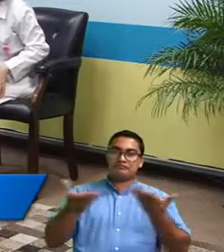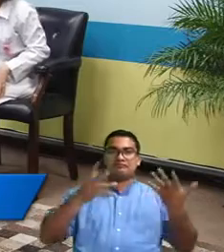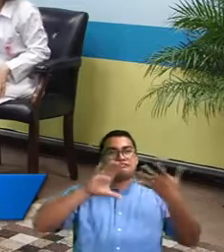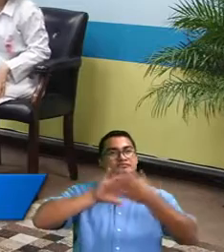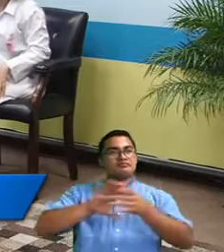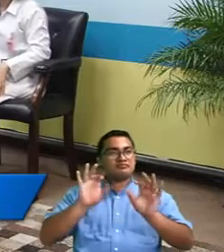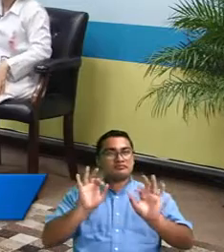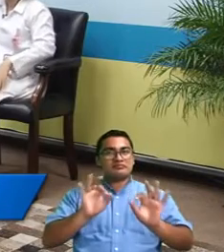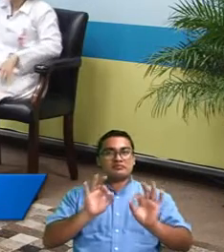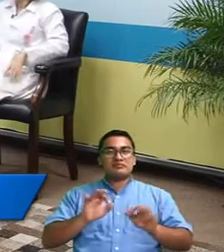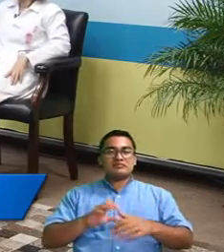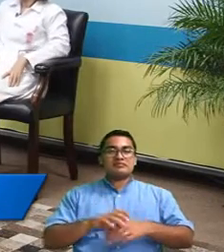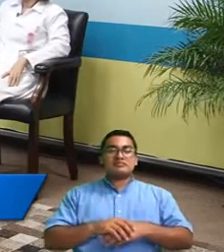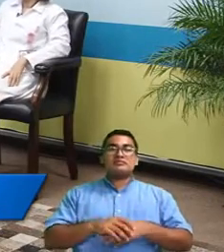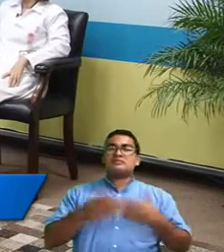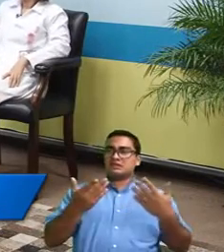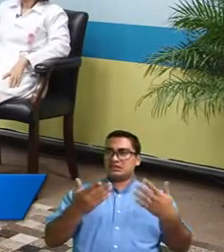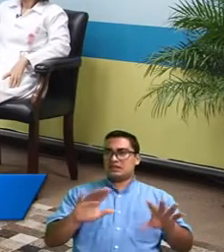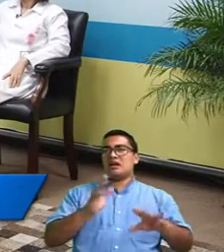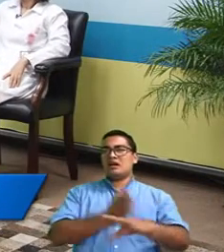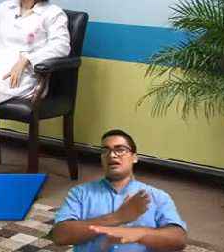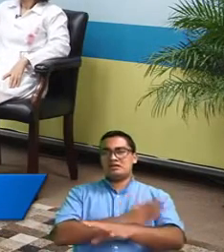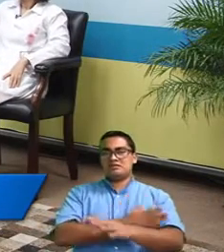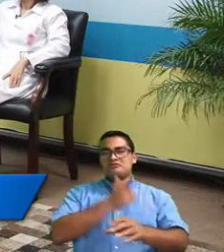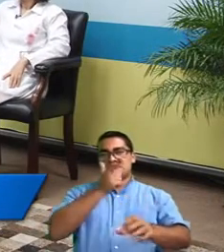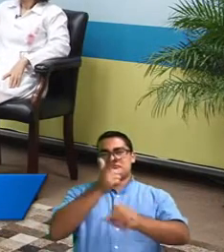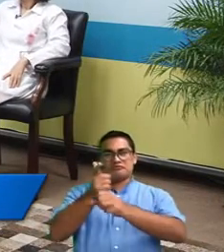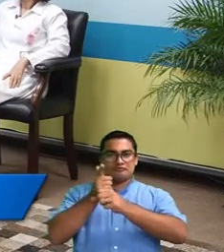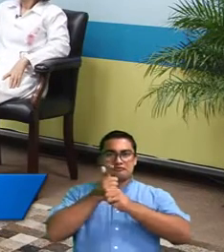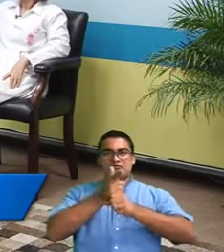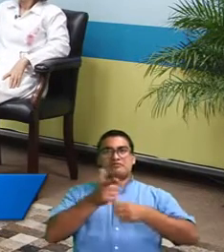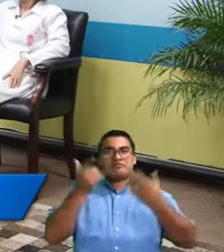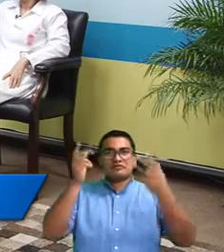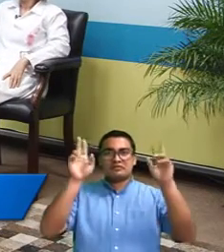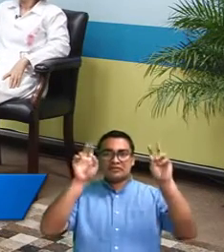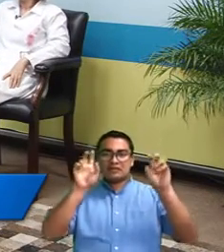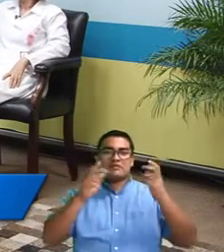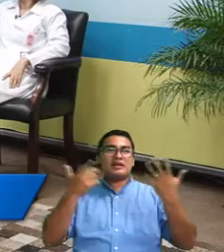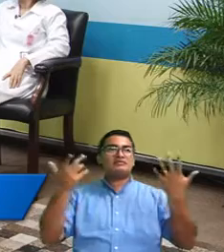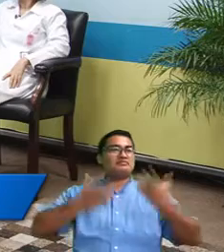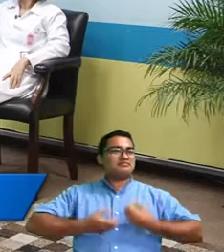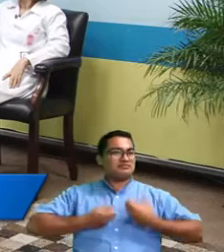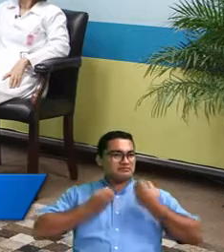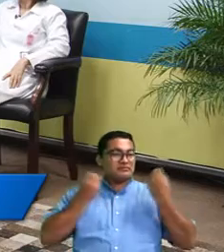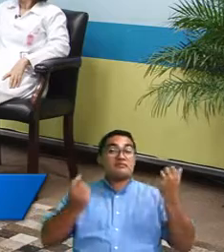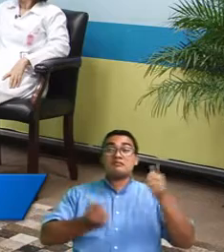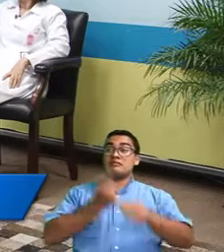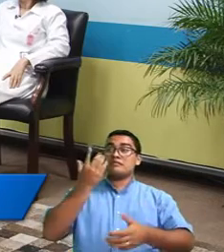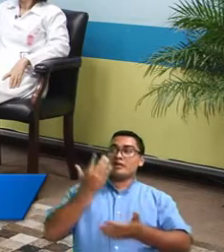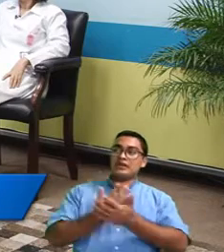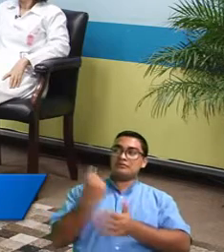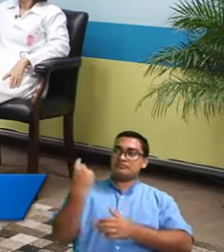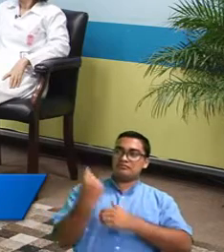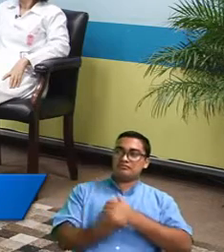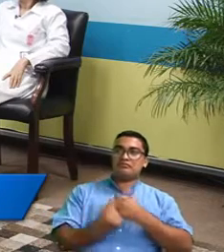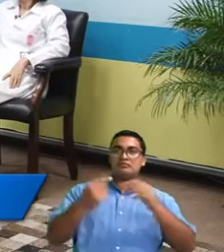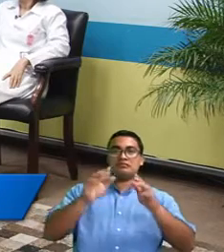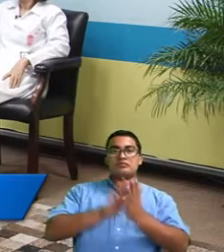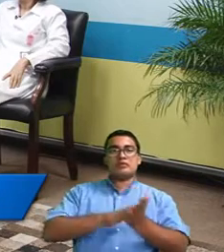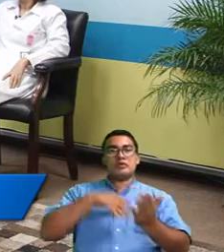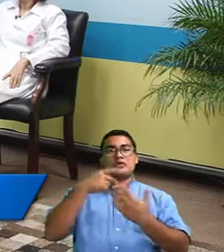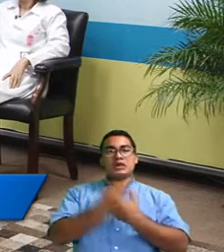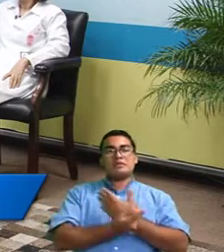tenerla. Gracias. Ya habíamos elaborado algunos reportajes sobre cáncer con usted. Sí. Esta vez, primera vez que la tenemos aquí en el programa, así que